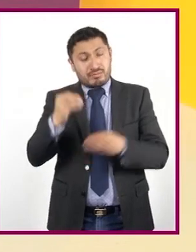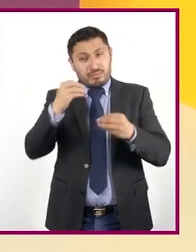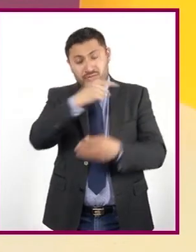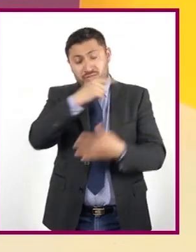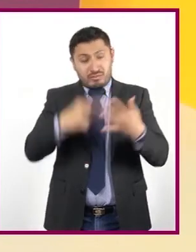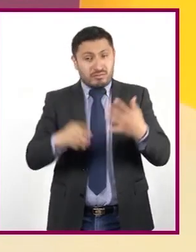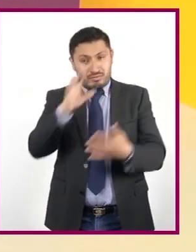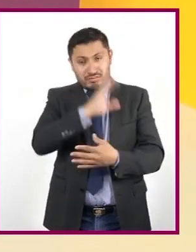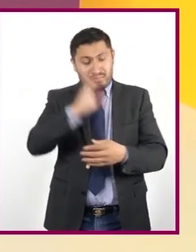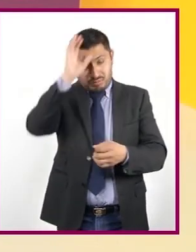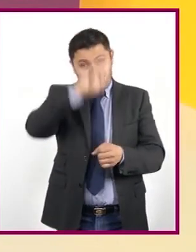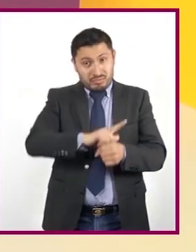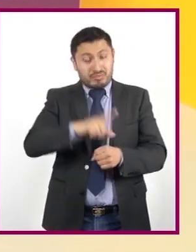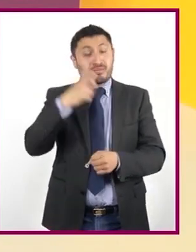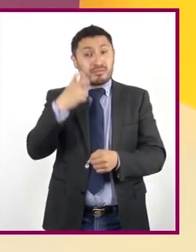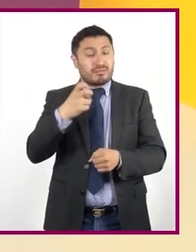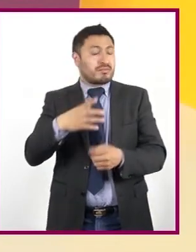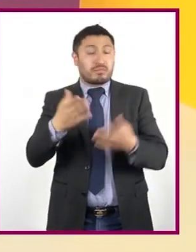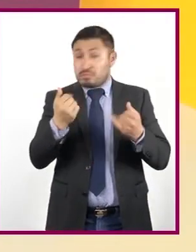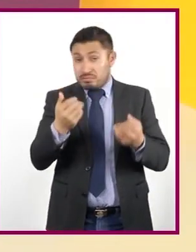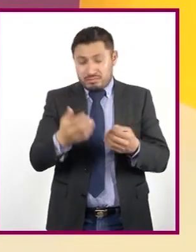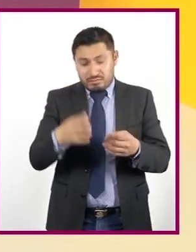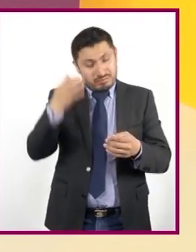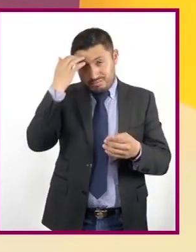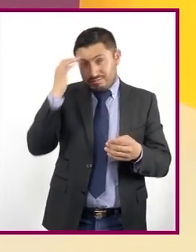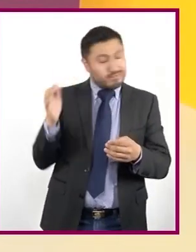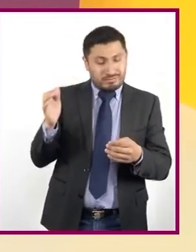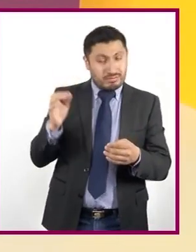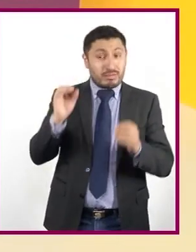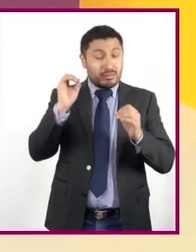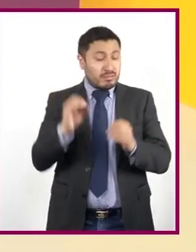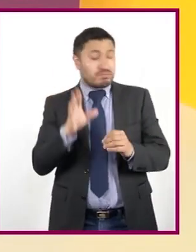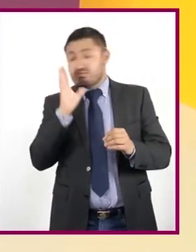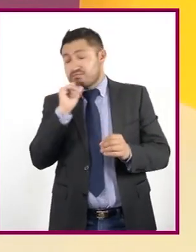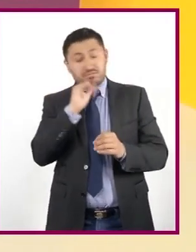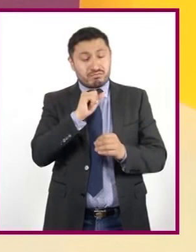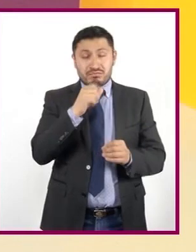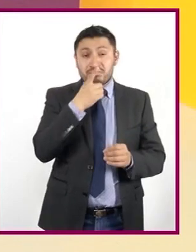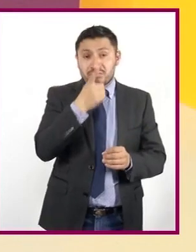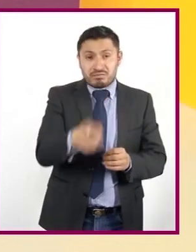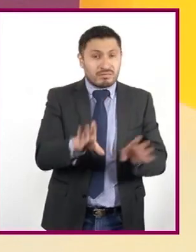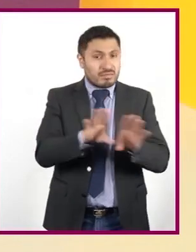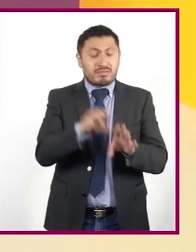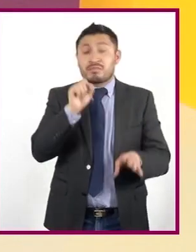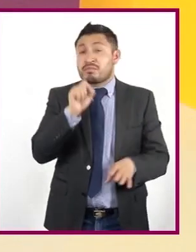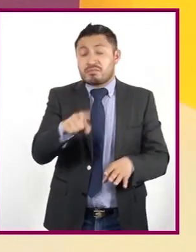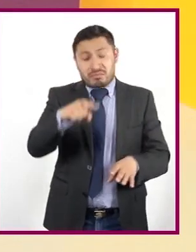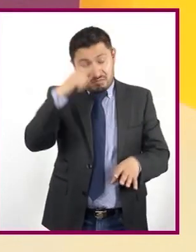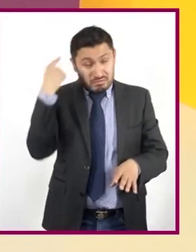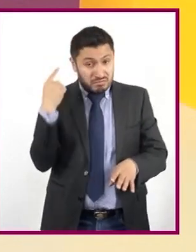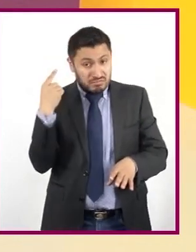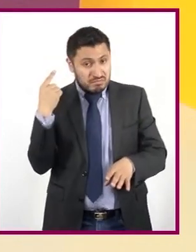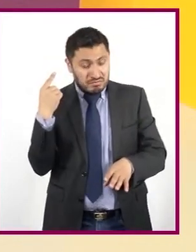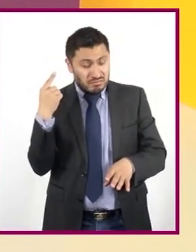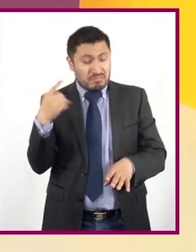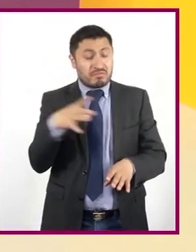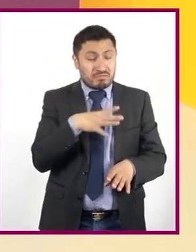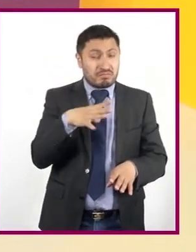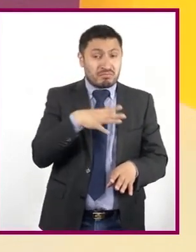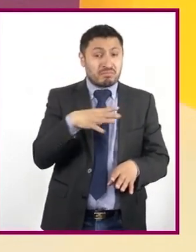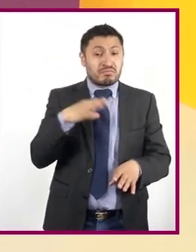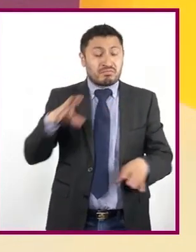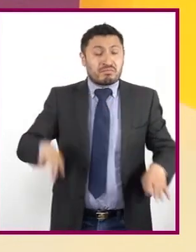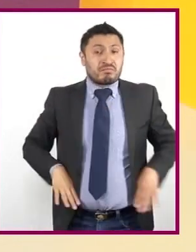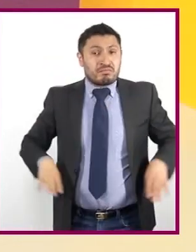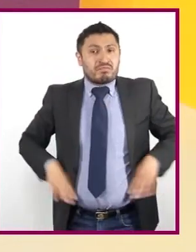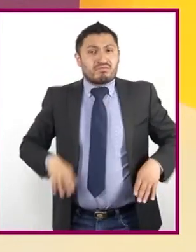culturas esta noción no existe. Se desconocía o no se podía nombrar con la misma facilidad la existencia de un